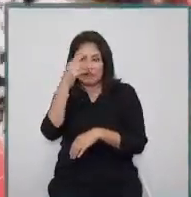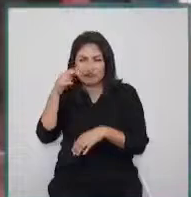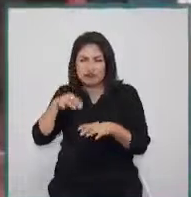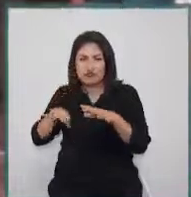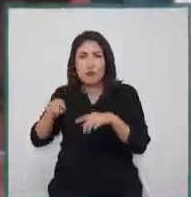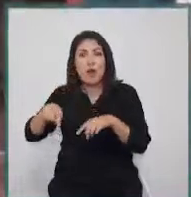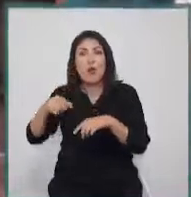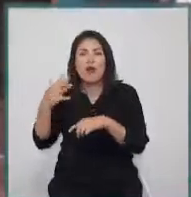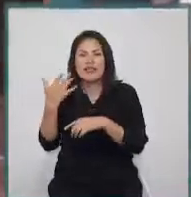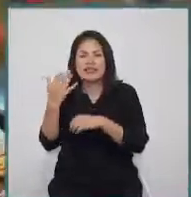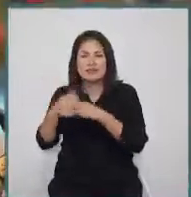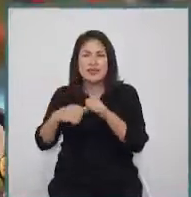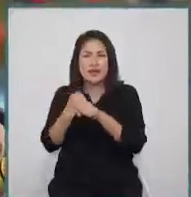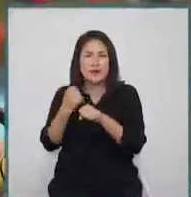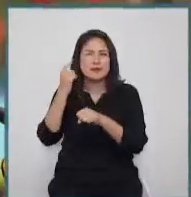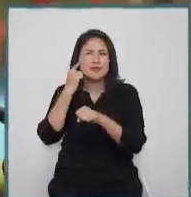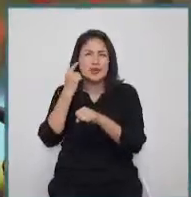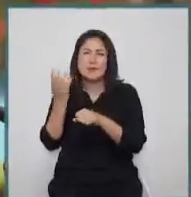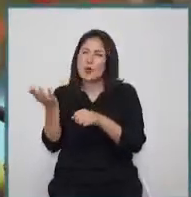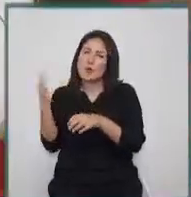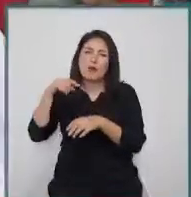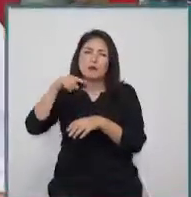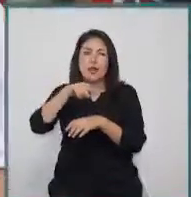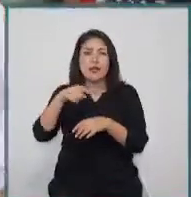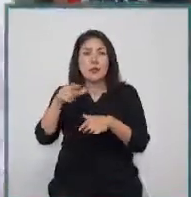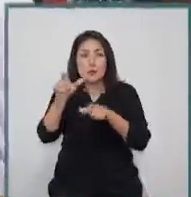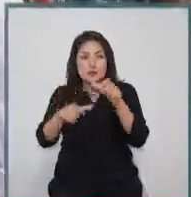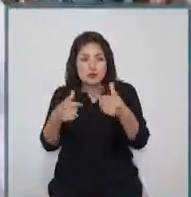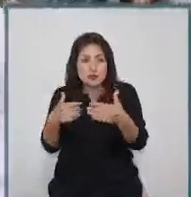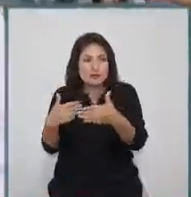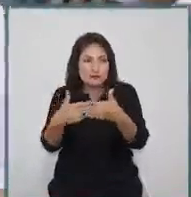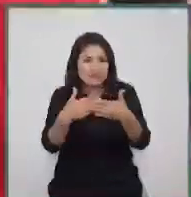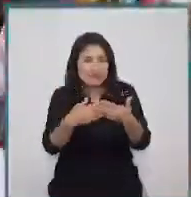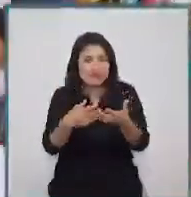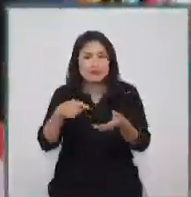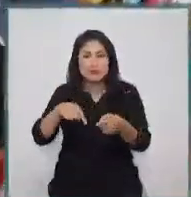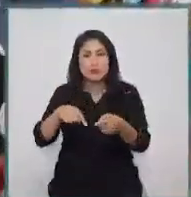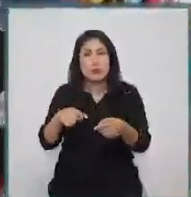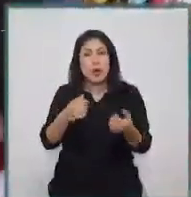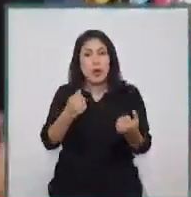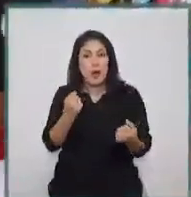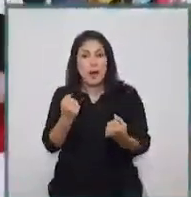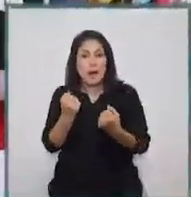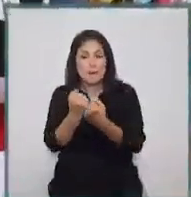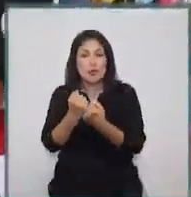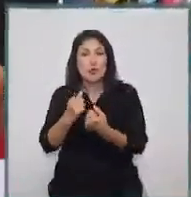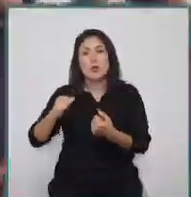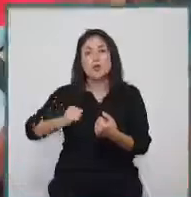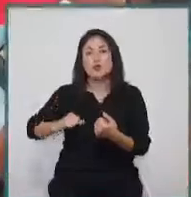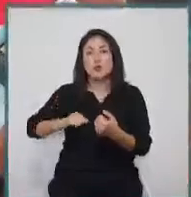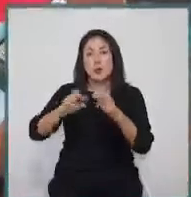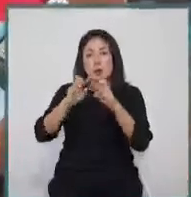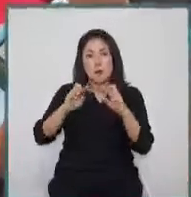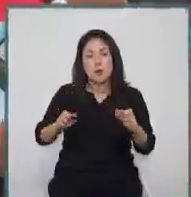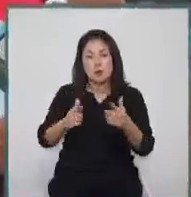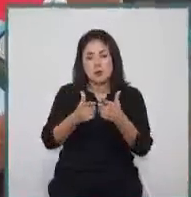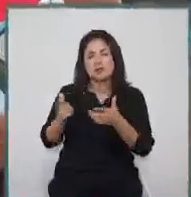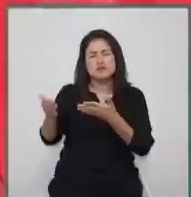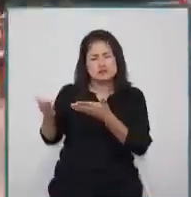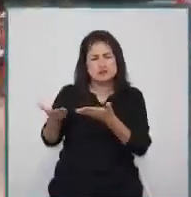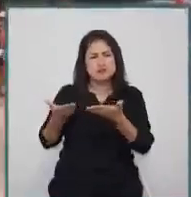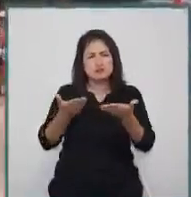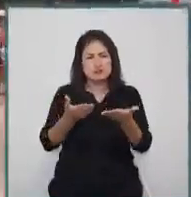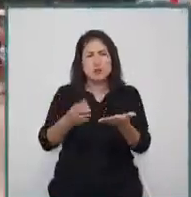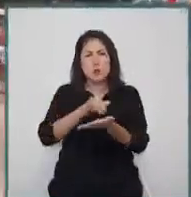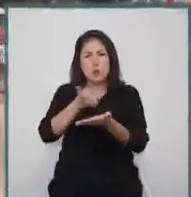universitario PUC. Este año que cumplimos 15 años decidimos acercarnos mucho más a la comunidad y por suerte hemos tenido el apoyo del municipio de Pueblo